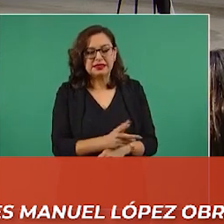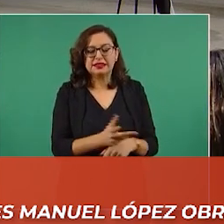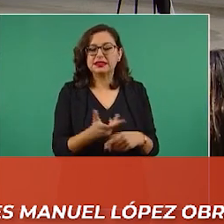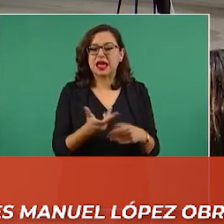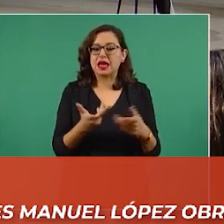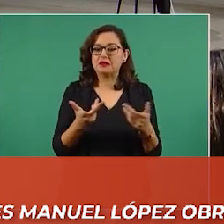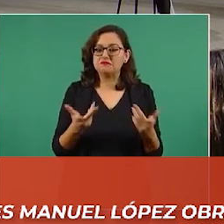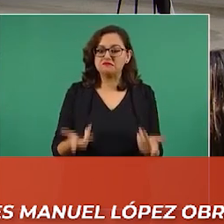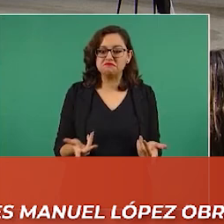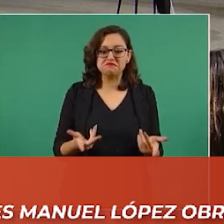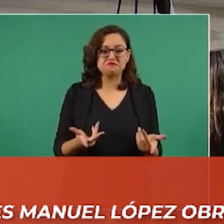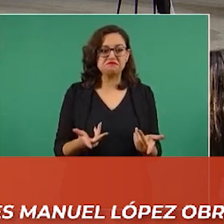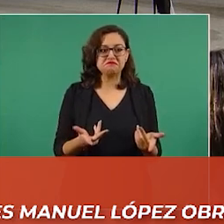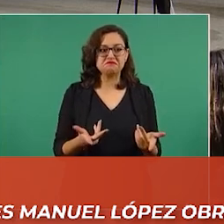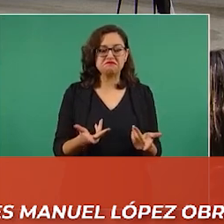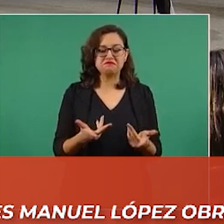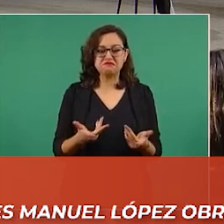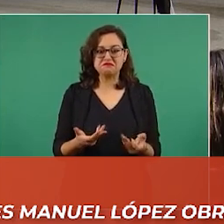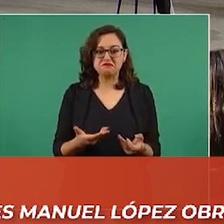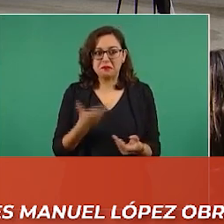no tienen gente íntegra,